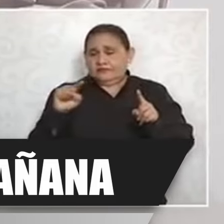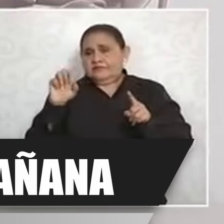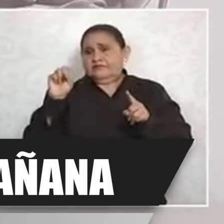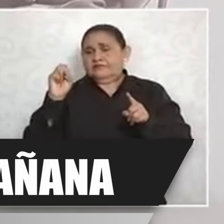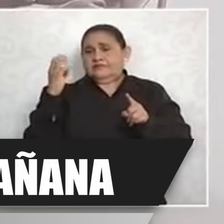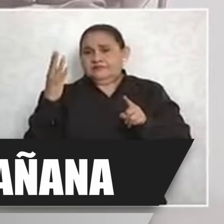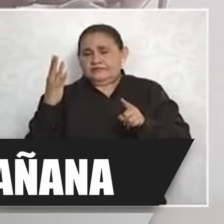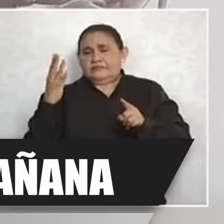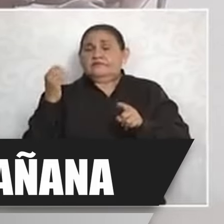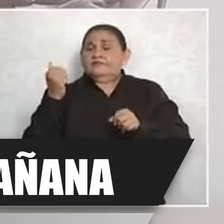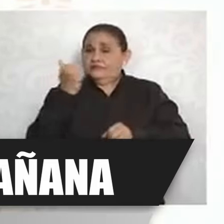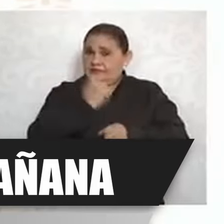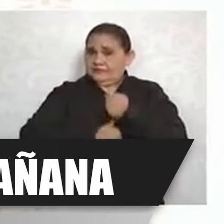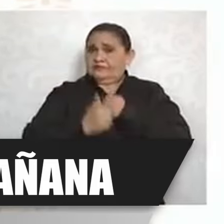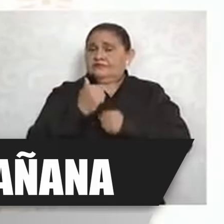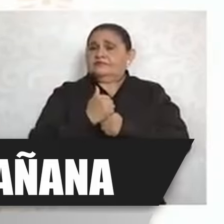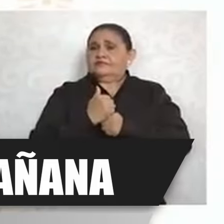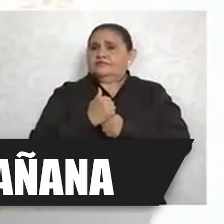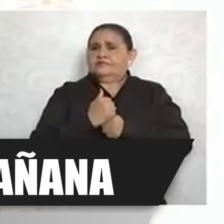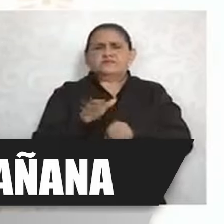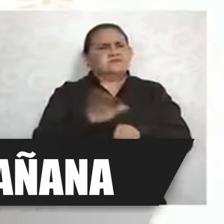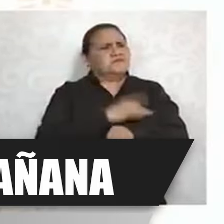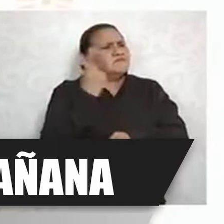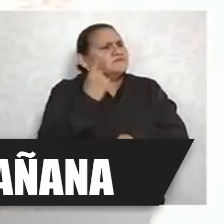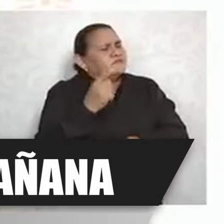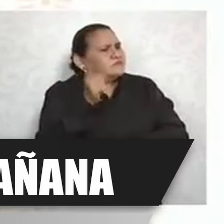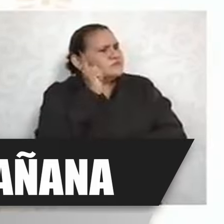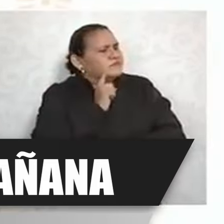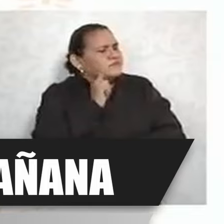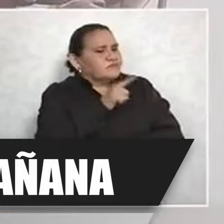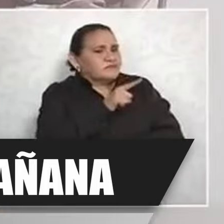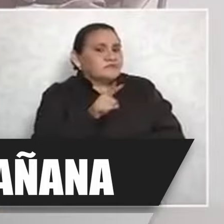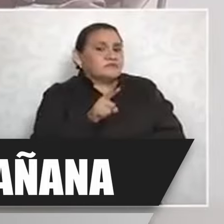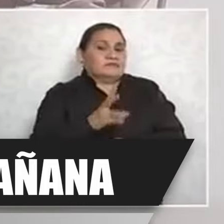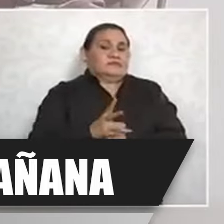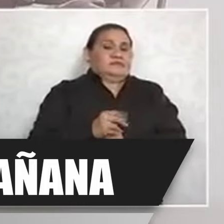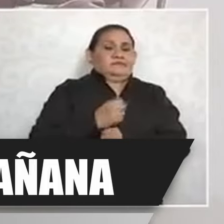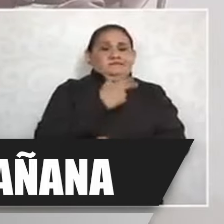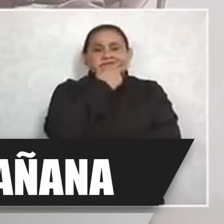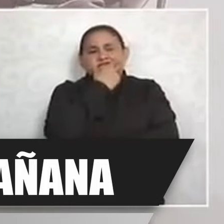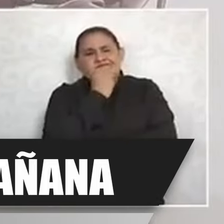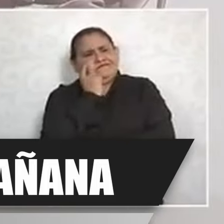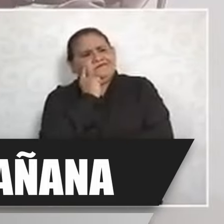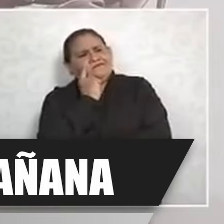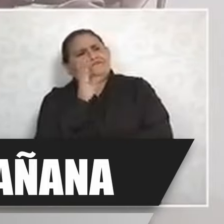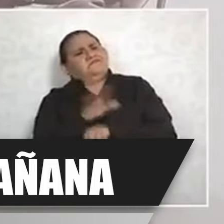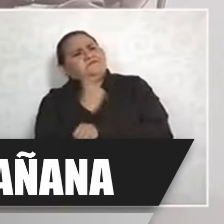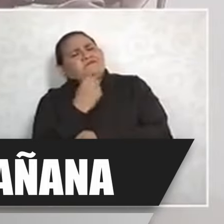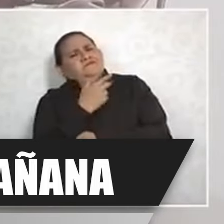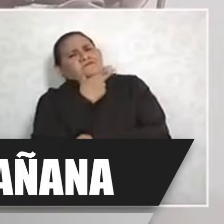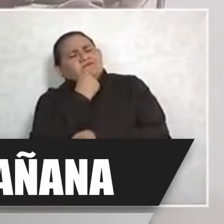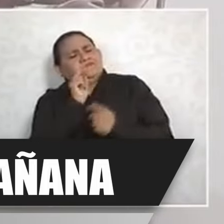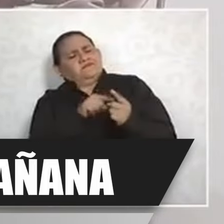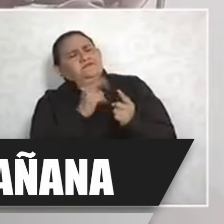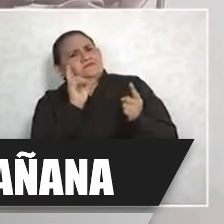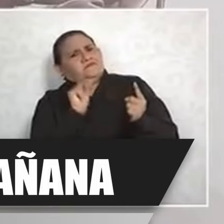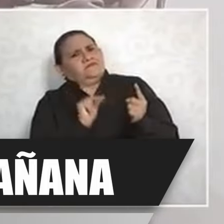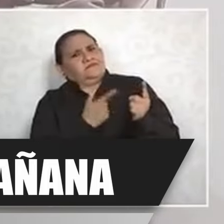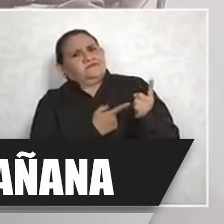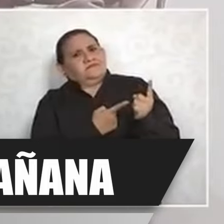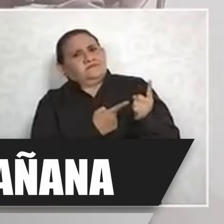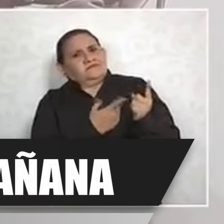edad. ¿Por qué a las mujeres? Porque ya veo aquí a unos varones que me dicen, ¿y por qué a nosotros no?